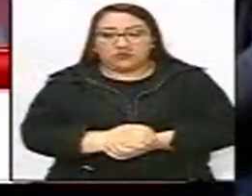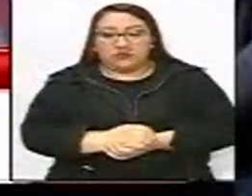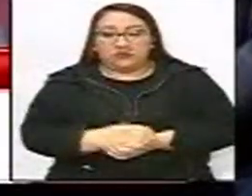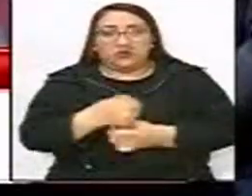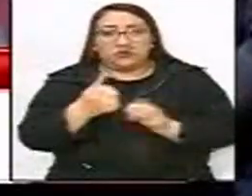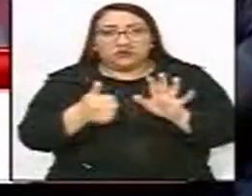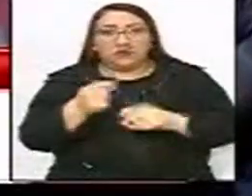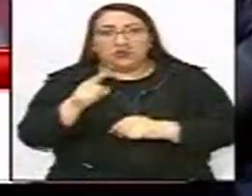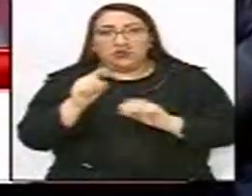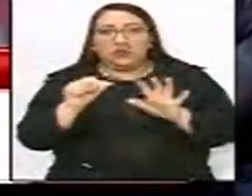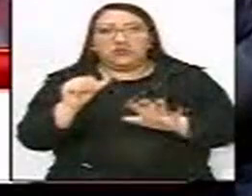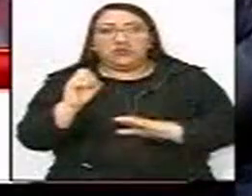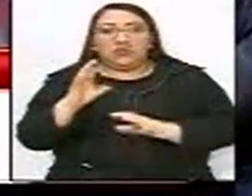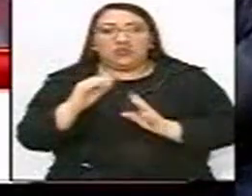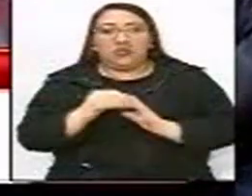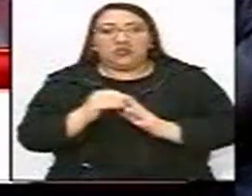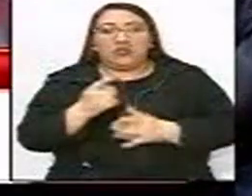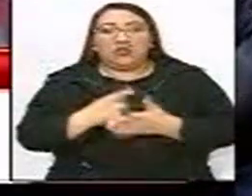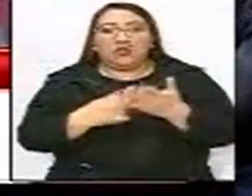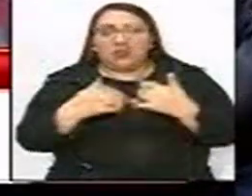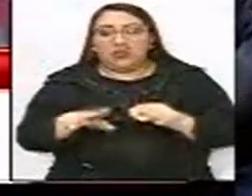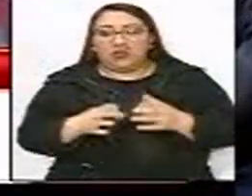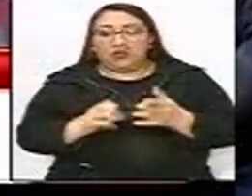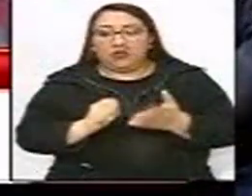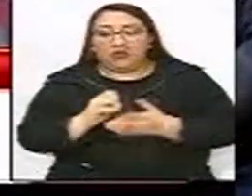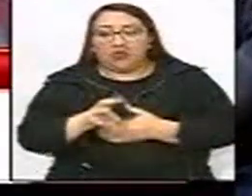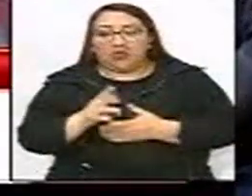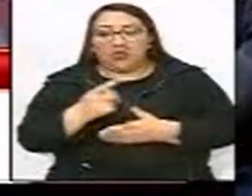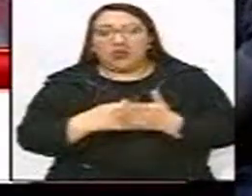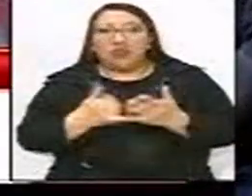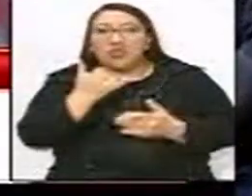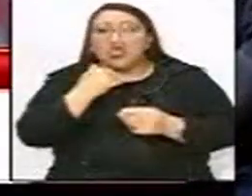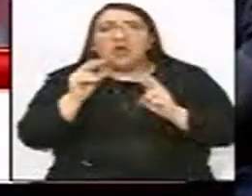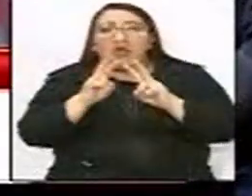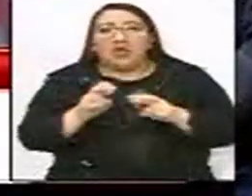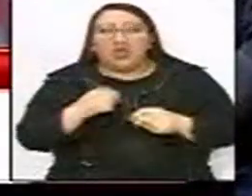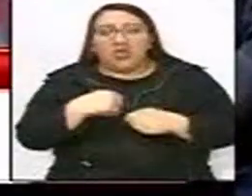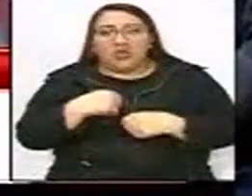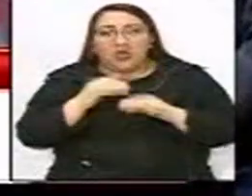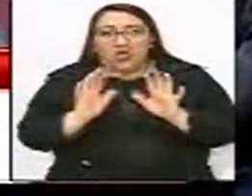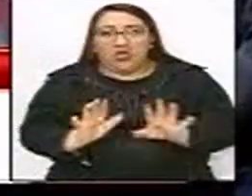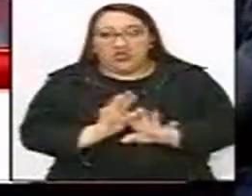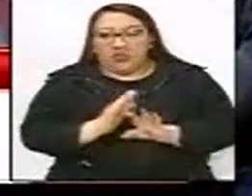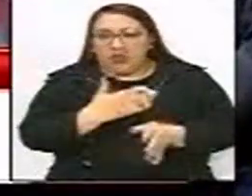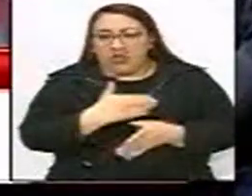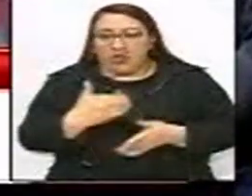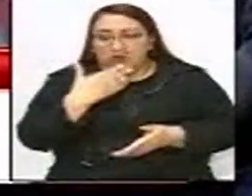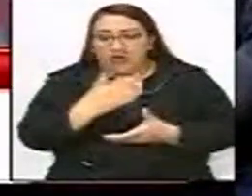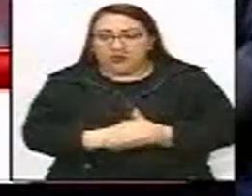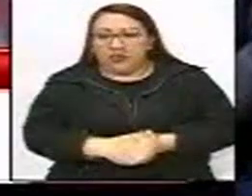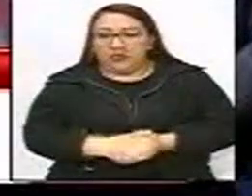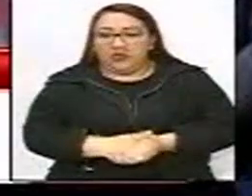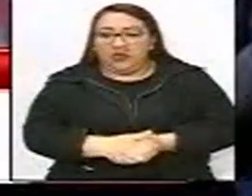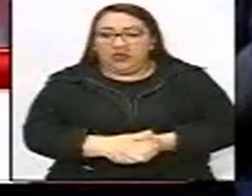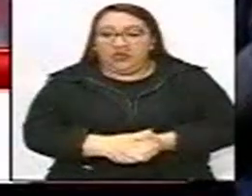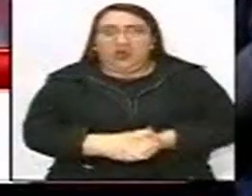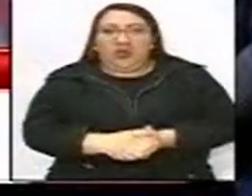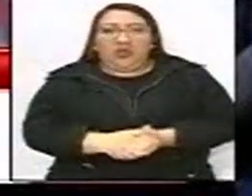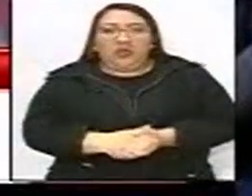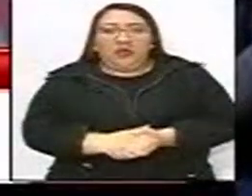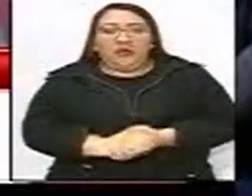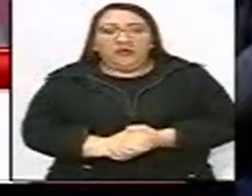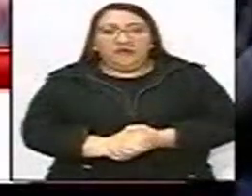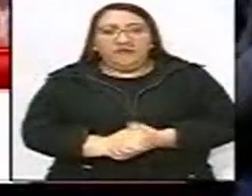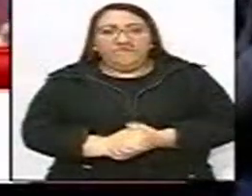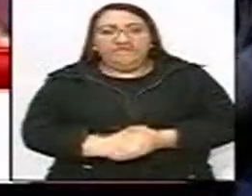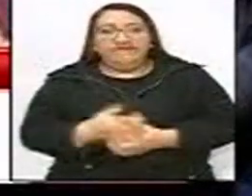de los 160 millones que la AMSAC habría valorizado. Yo me detengo acá, señor presidente. Muy amable. Gracias,